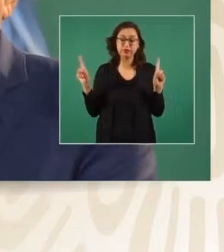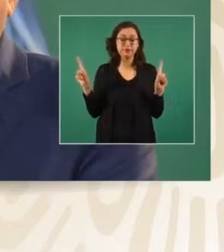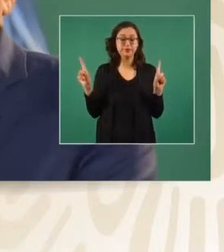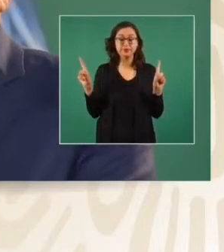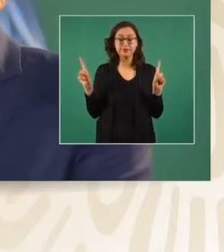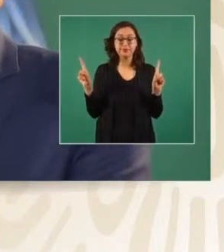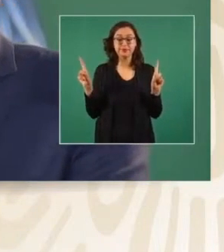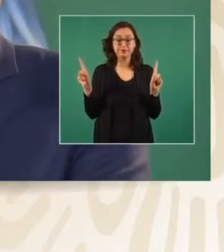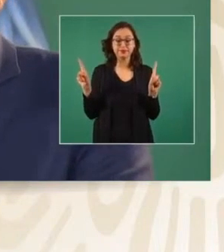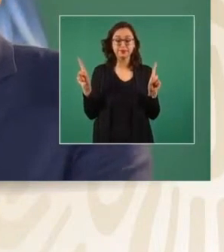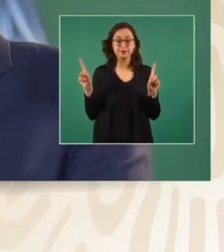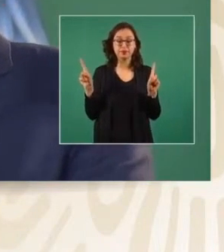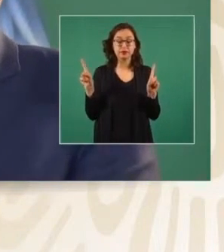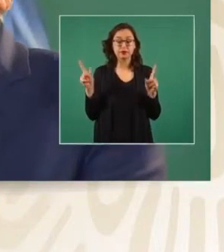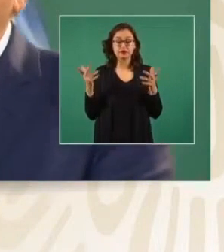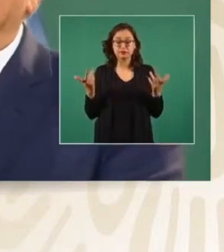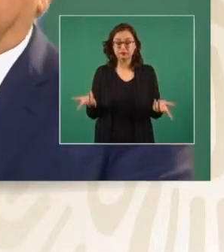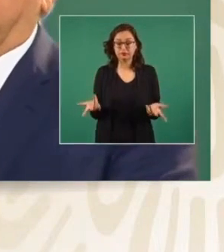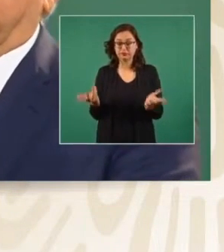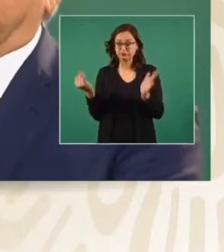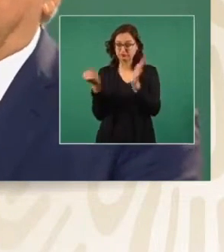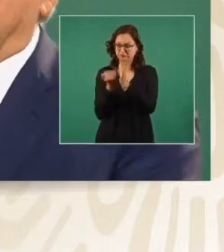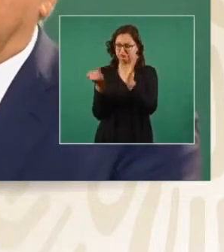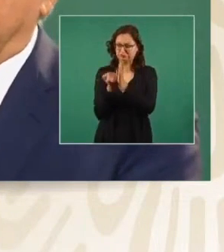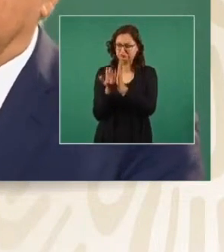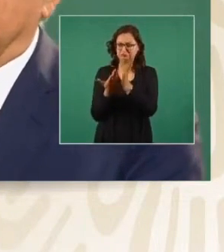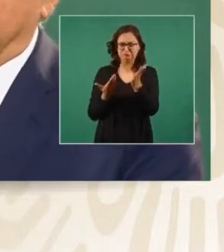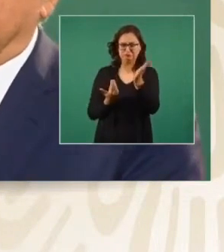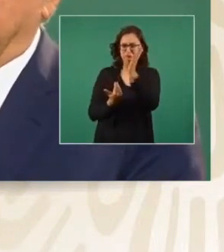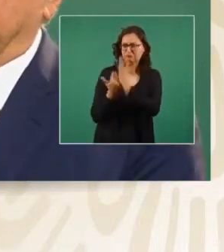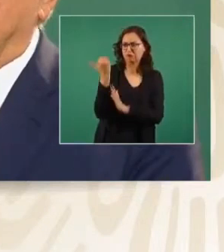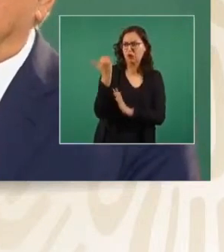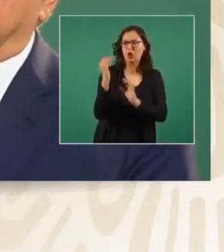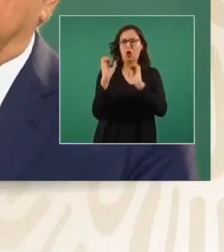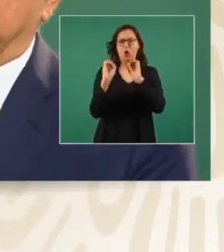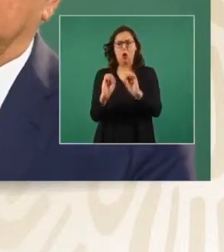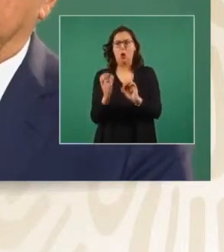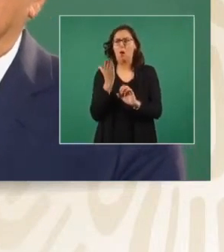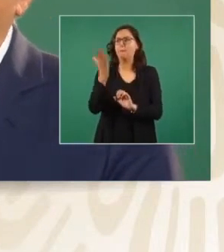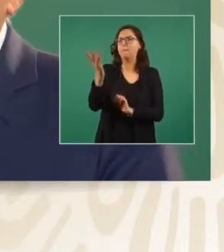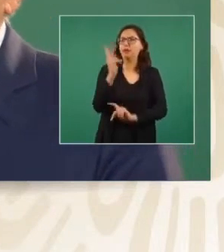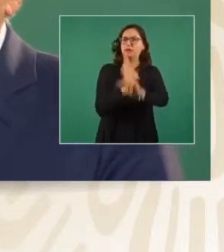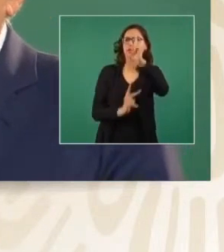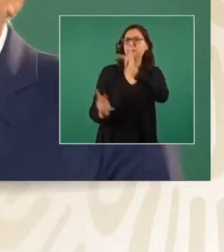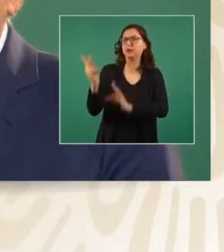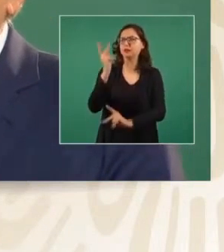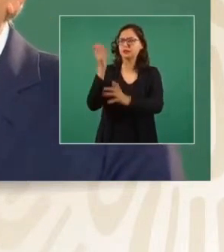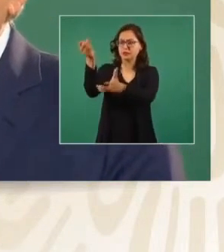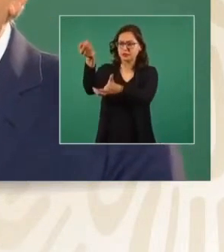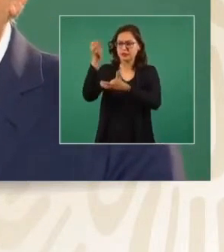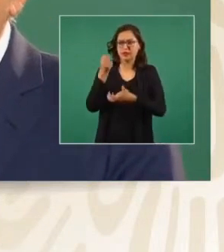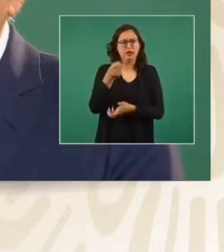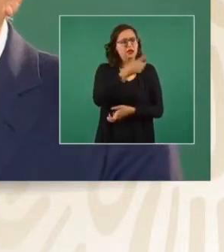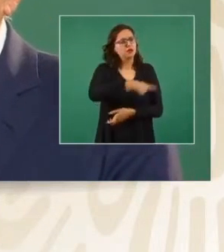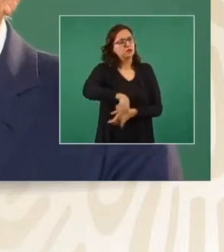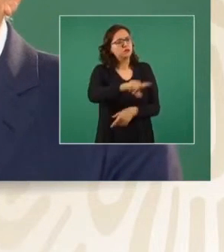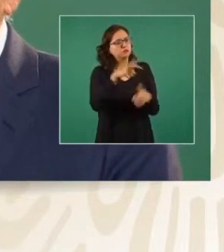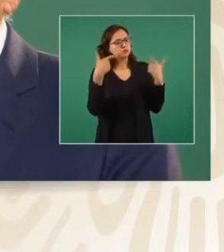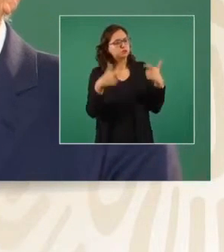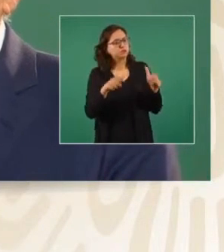No vamos nosotros a endeudar al país para rescatar, como se ha hecho siempre, a los